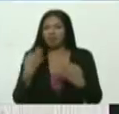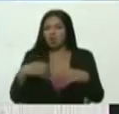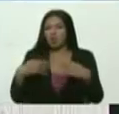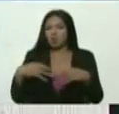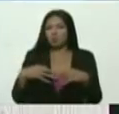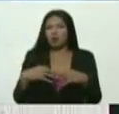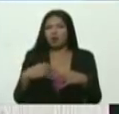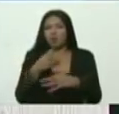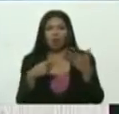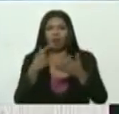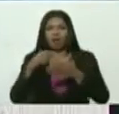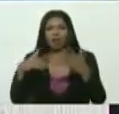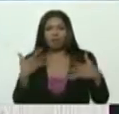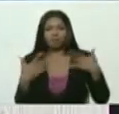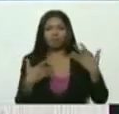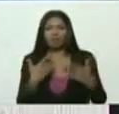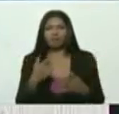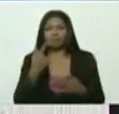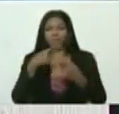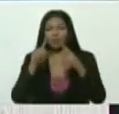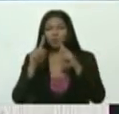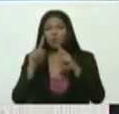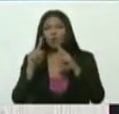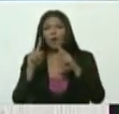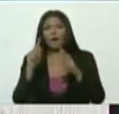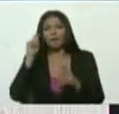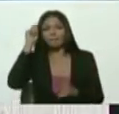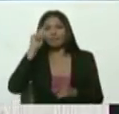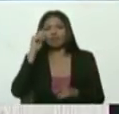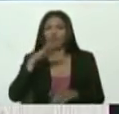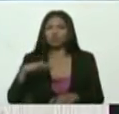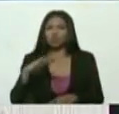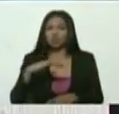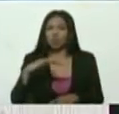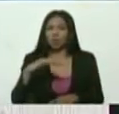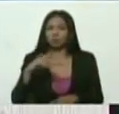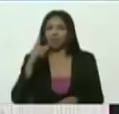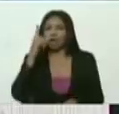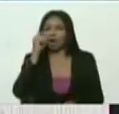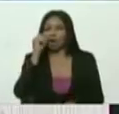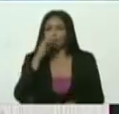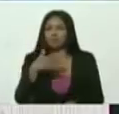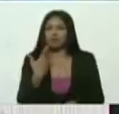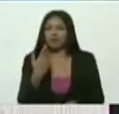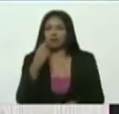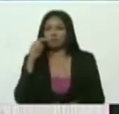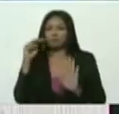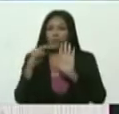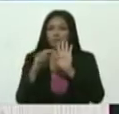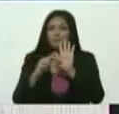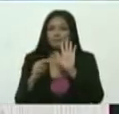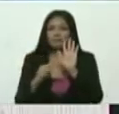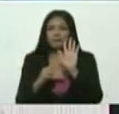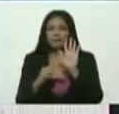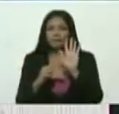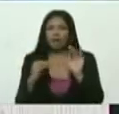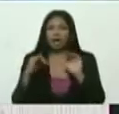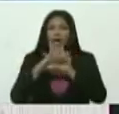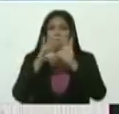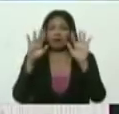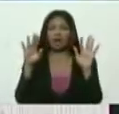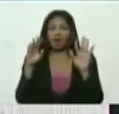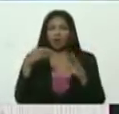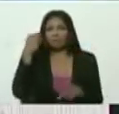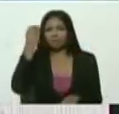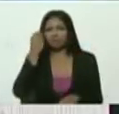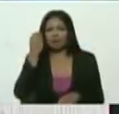muertos querían causar? Pero vamos a ver otro video donde alias Gonzalo describe con mucha claridad qué